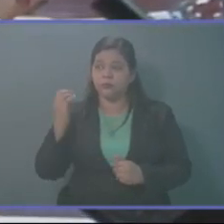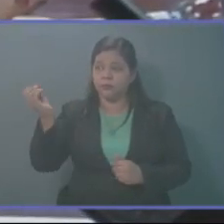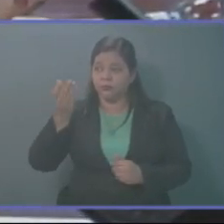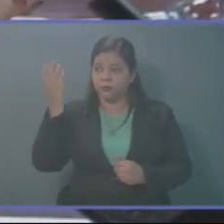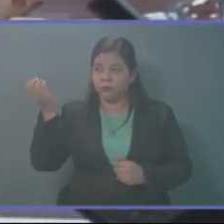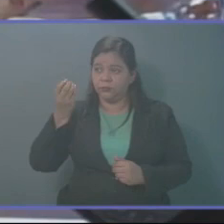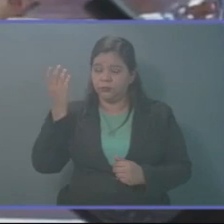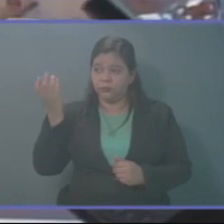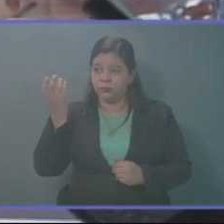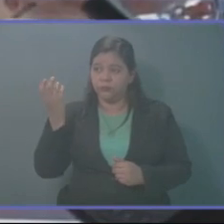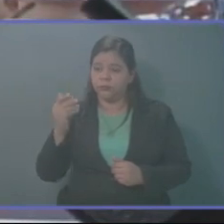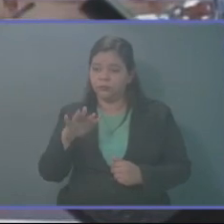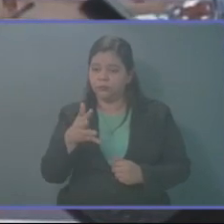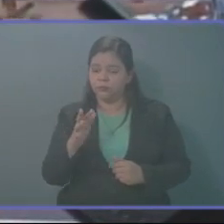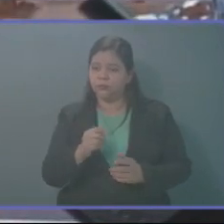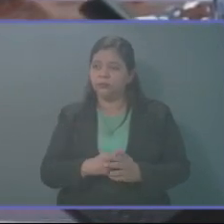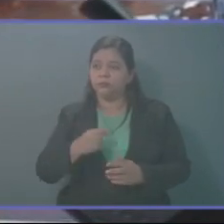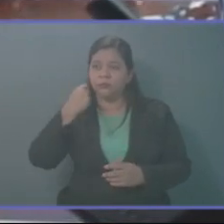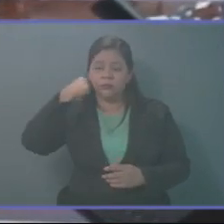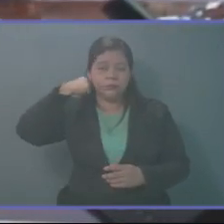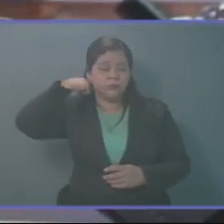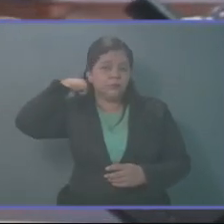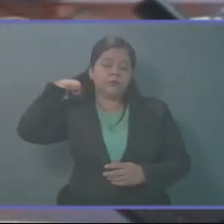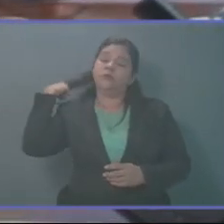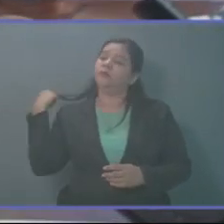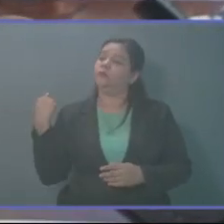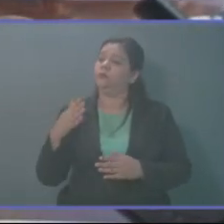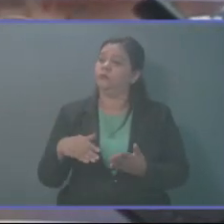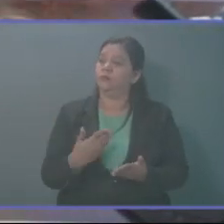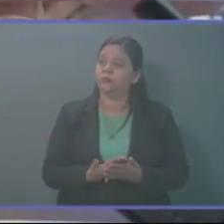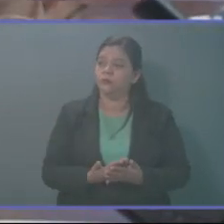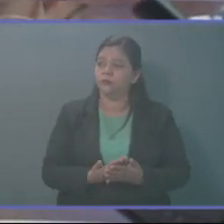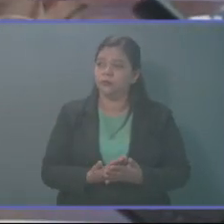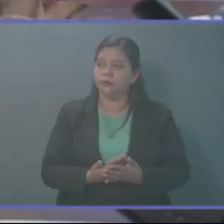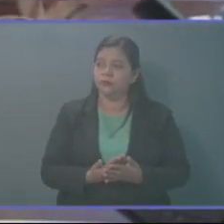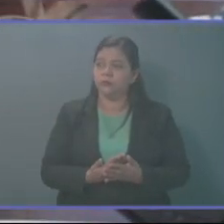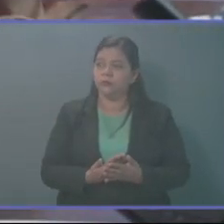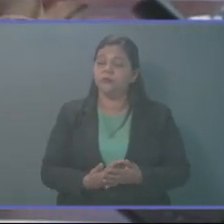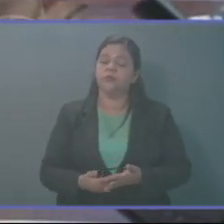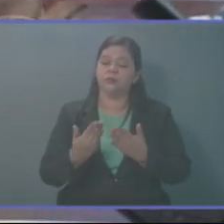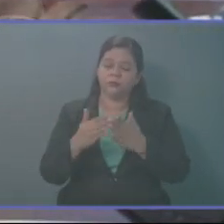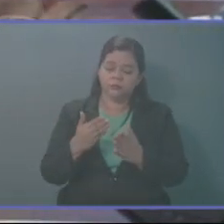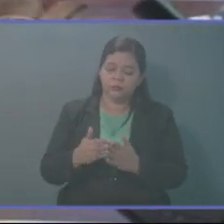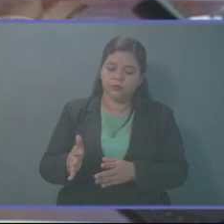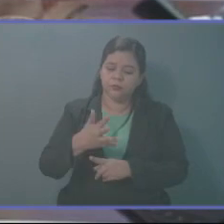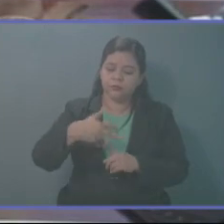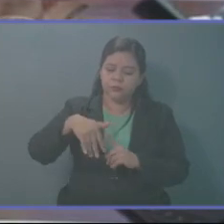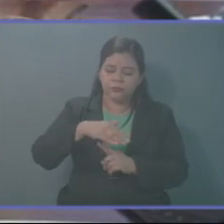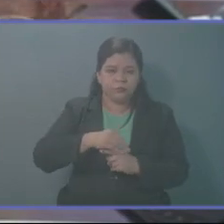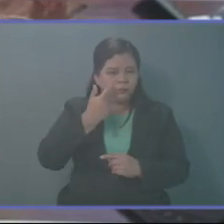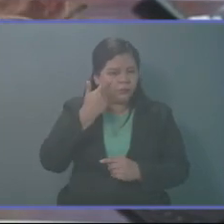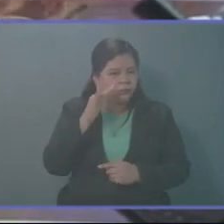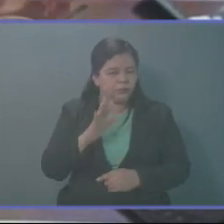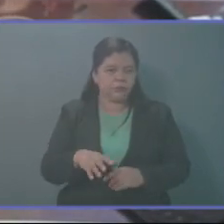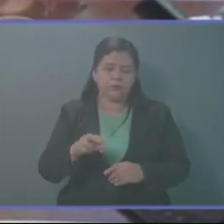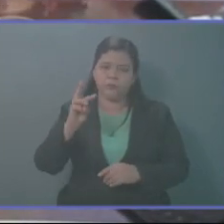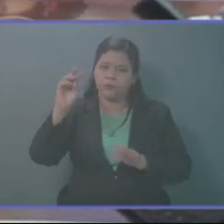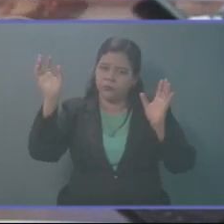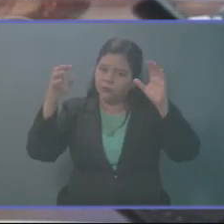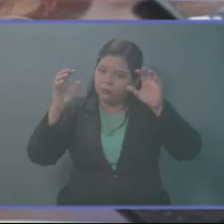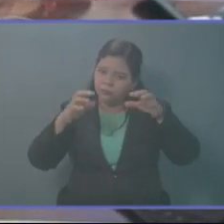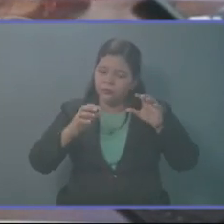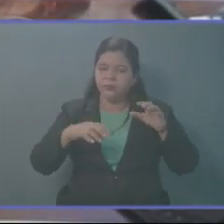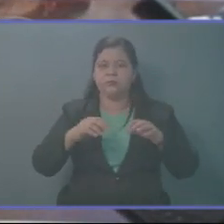rondara alrededor de situaciones como un Mitch, como un terremoto, que